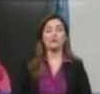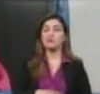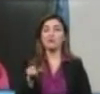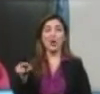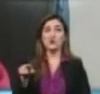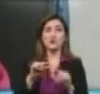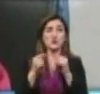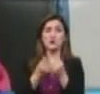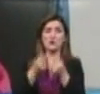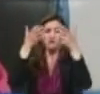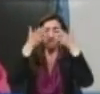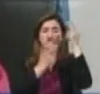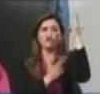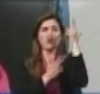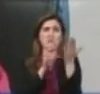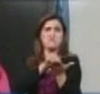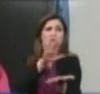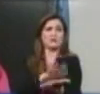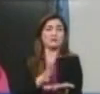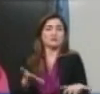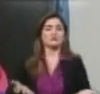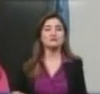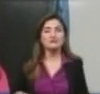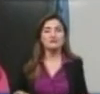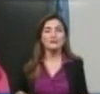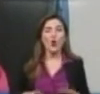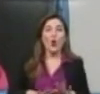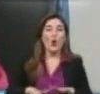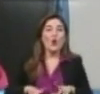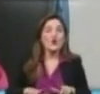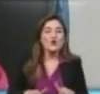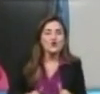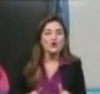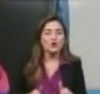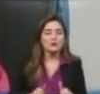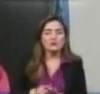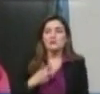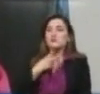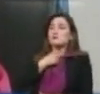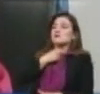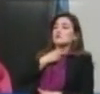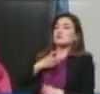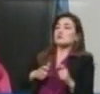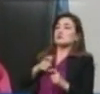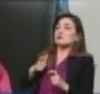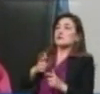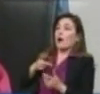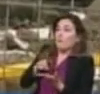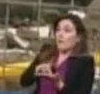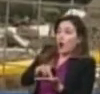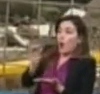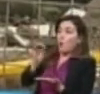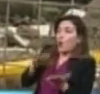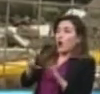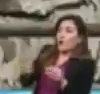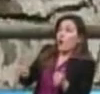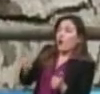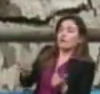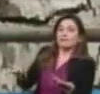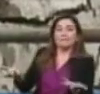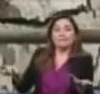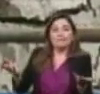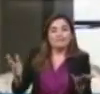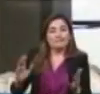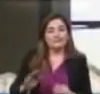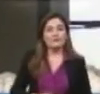aplican a todos. Entonces, dígame, con ese poder corruptor y de intimidación, ¿quién se atraviesa? Por ello dice que la